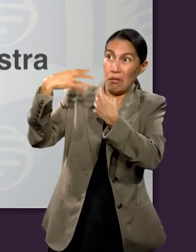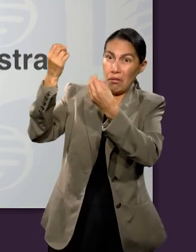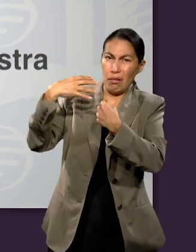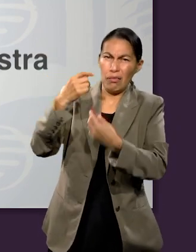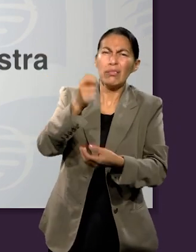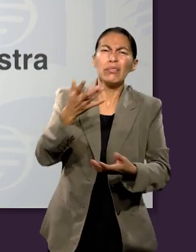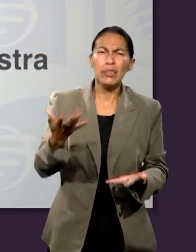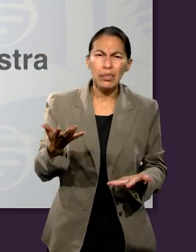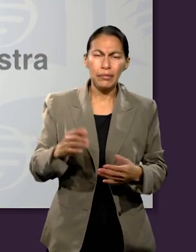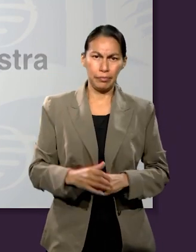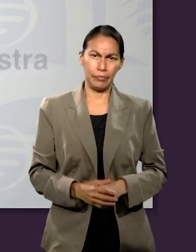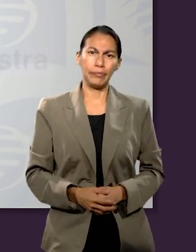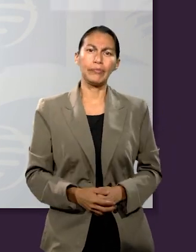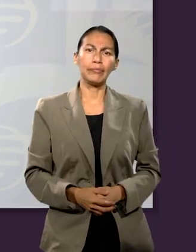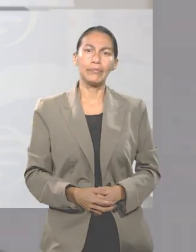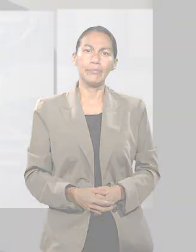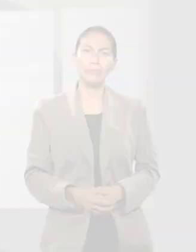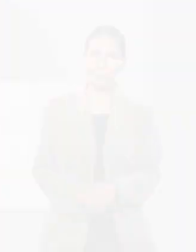nuestra vida diaria